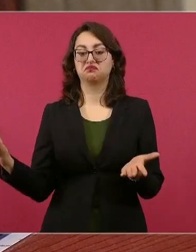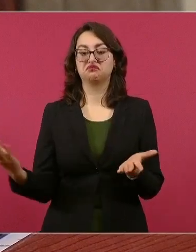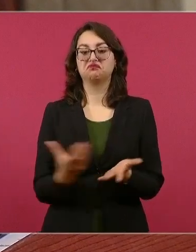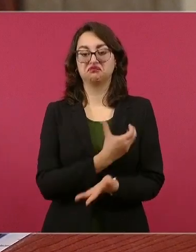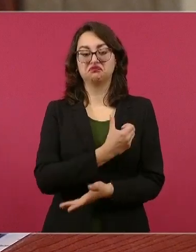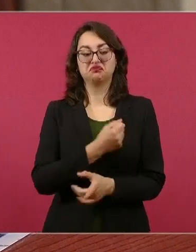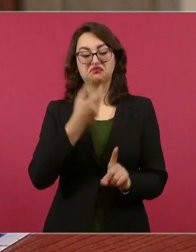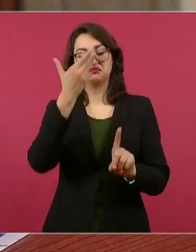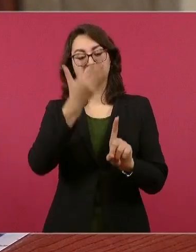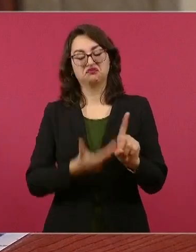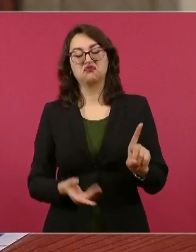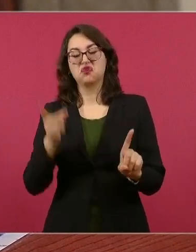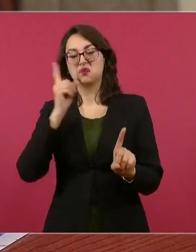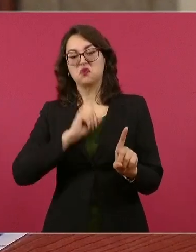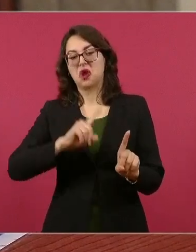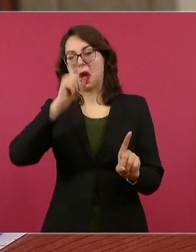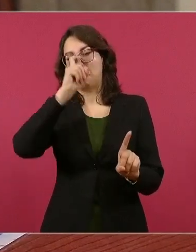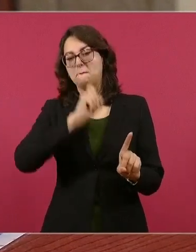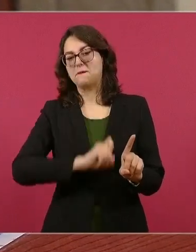maloliente.